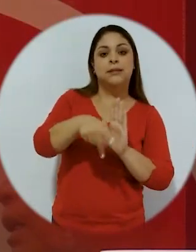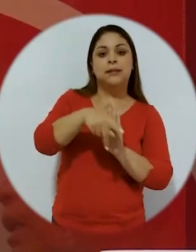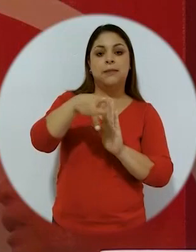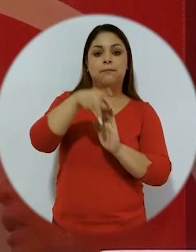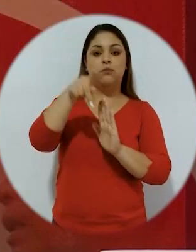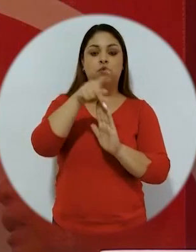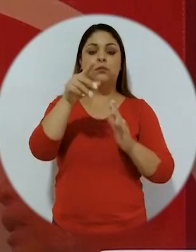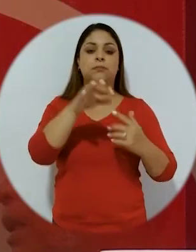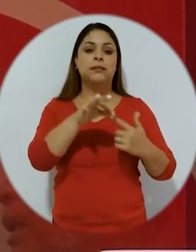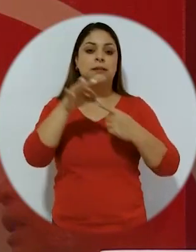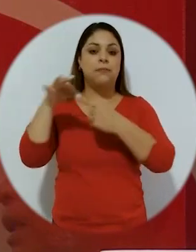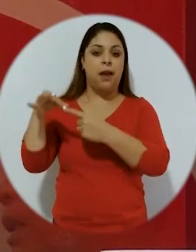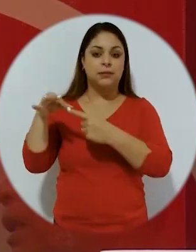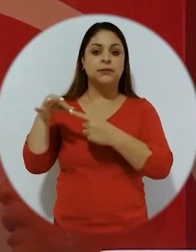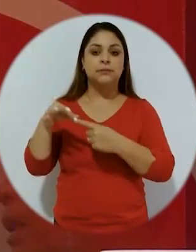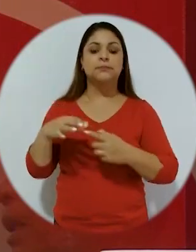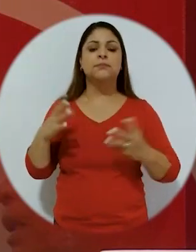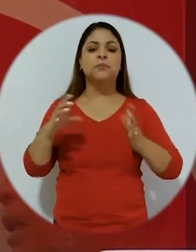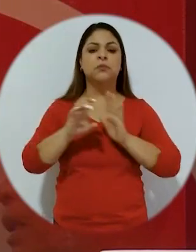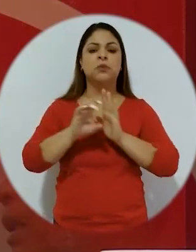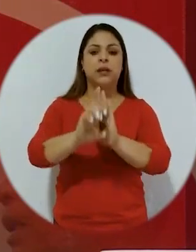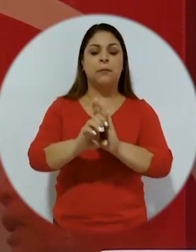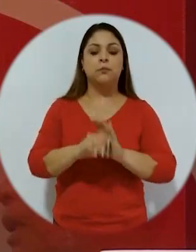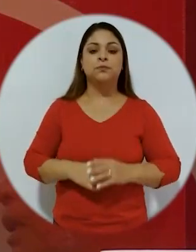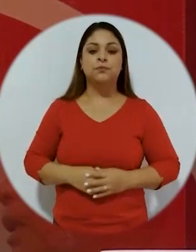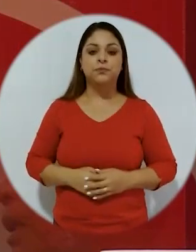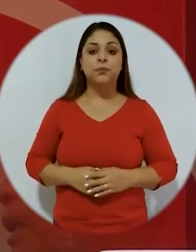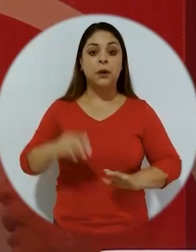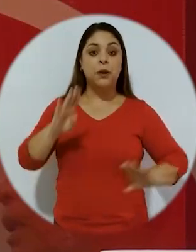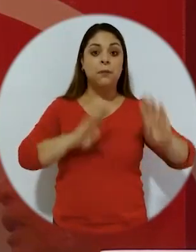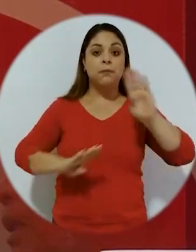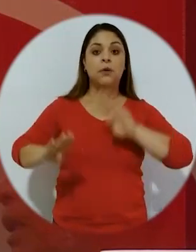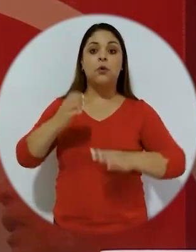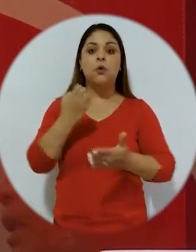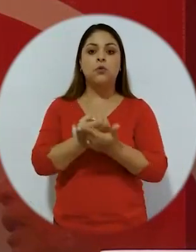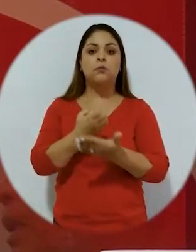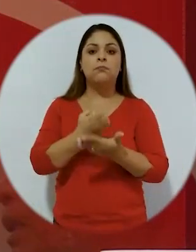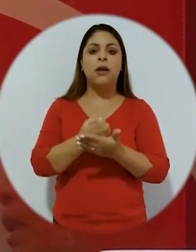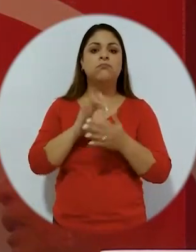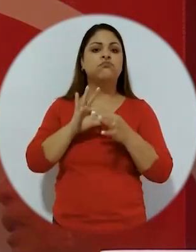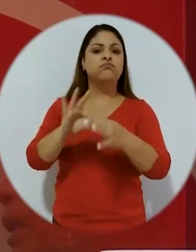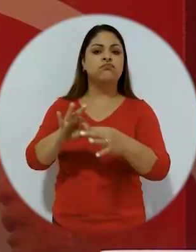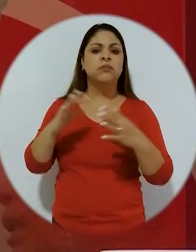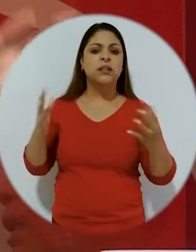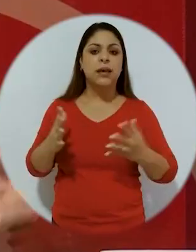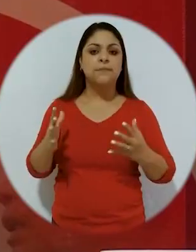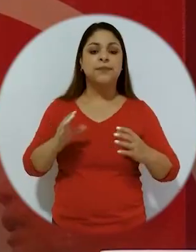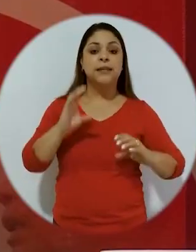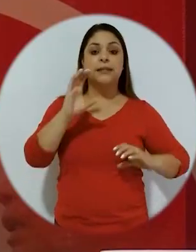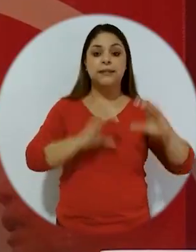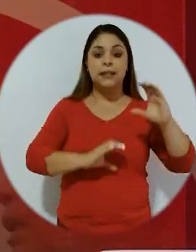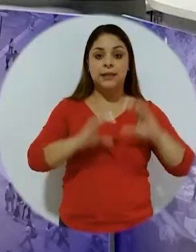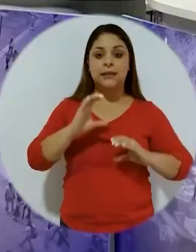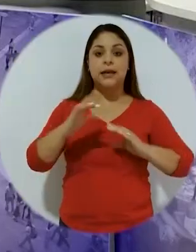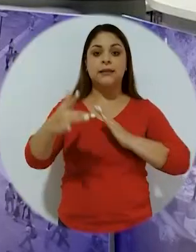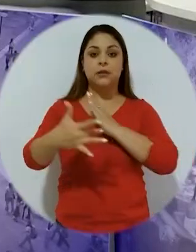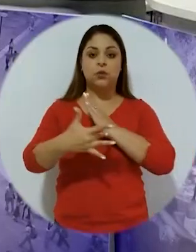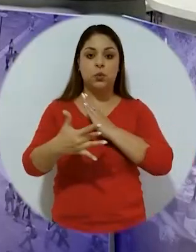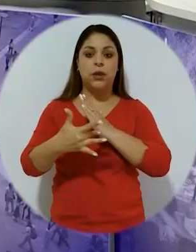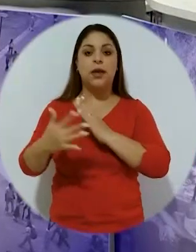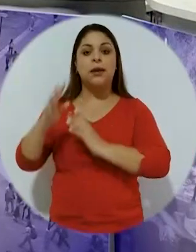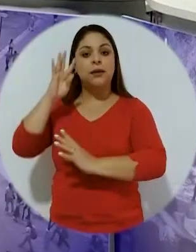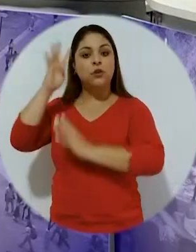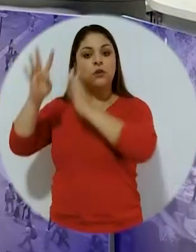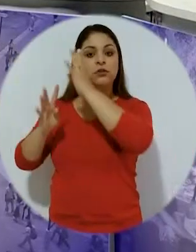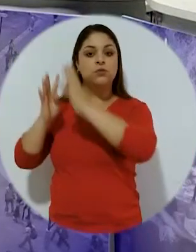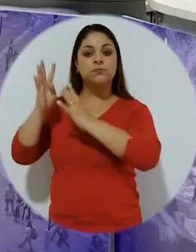o principios principales de la bioeconomía. Por ejemplo, cuando hablamos de bioeconomía, ¿de qué estamos hablando? De ciencia, tecnología e innovación, por eso